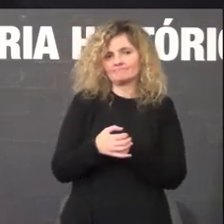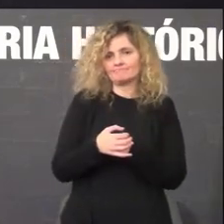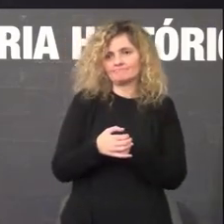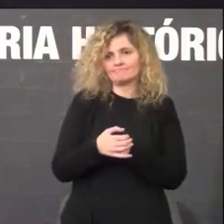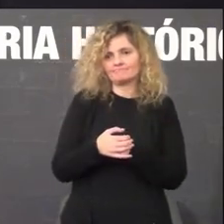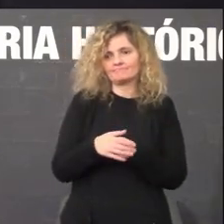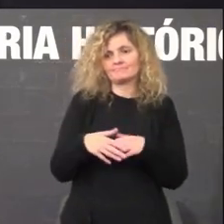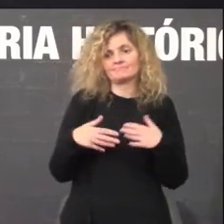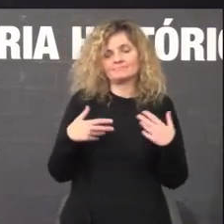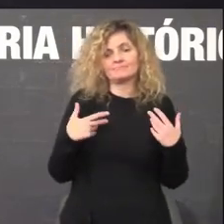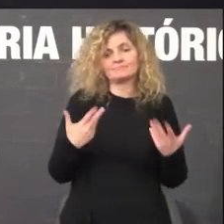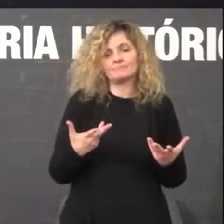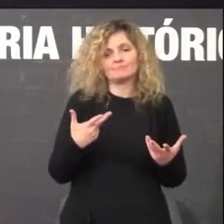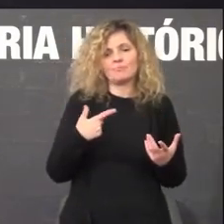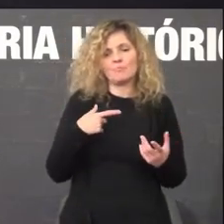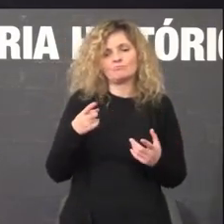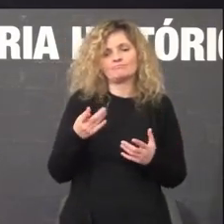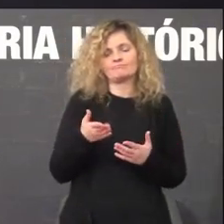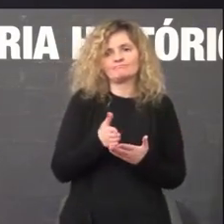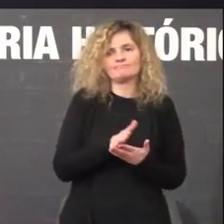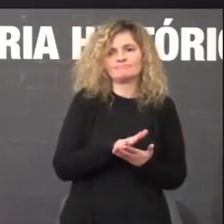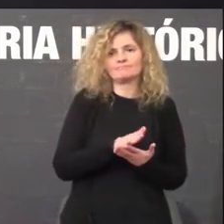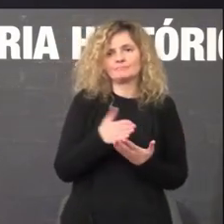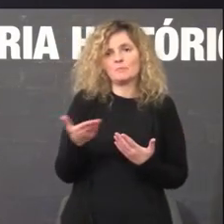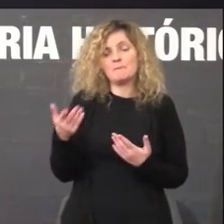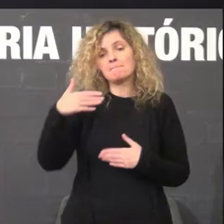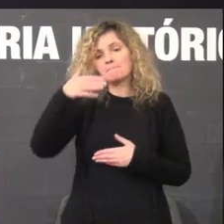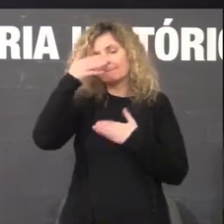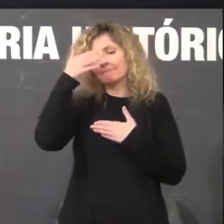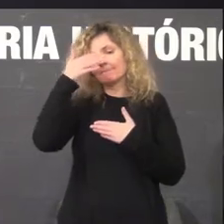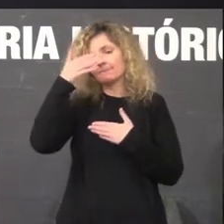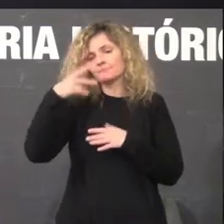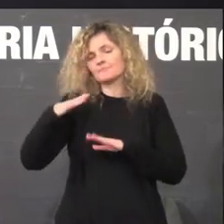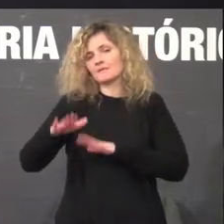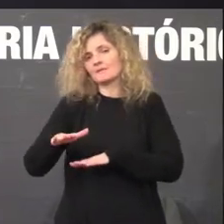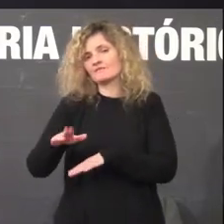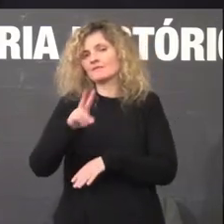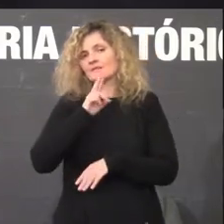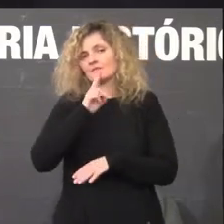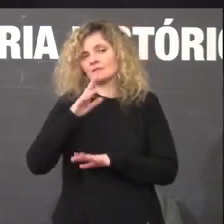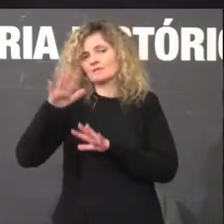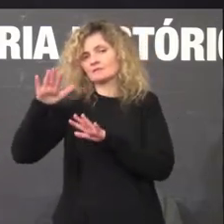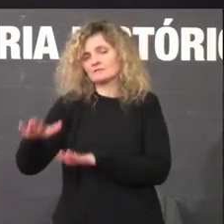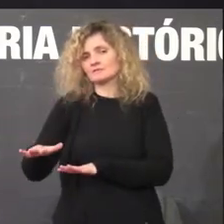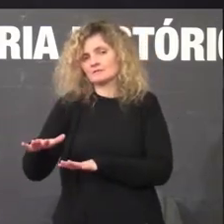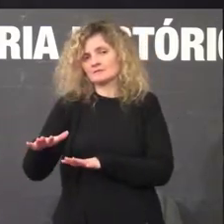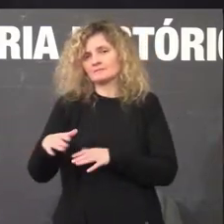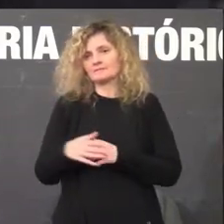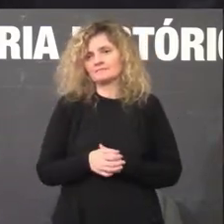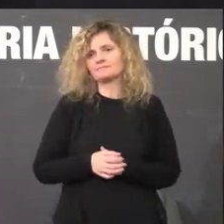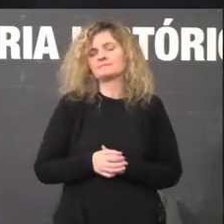Y se pone a un lado y Marruecos hace la Marcha Verde y se queda con el Sáhara.